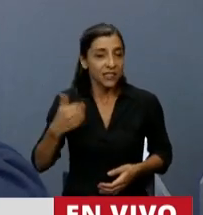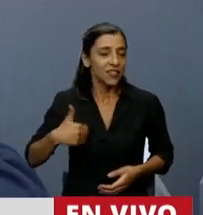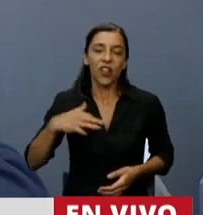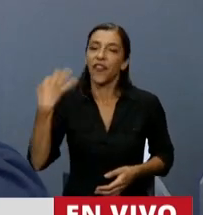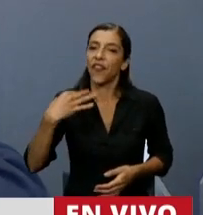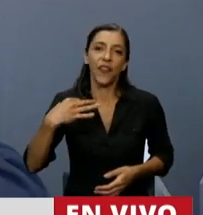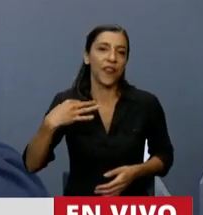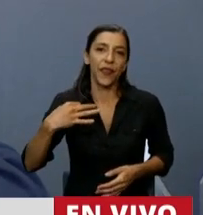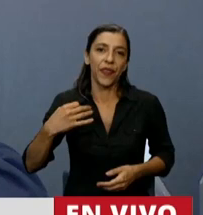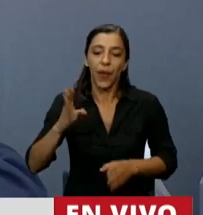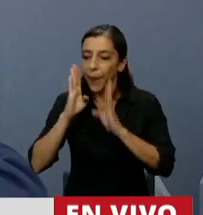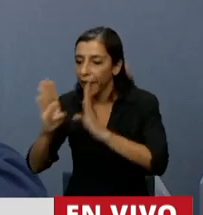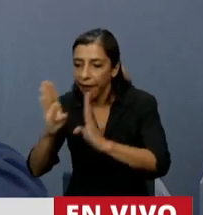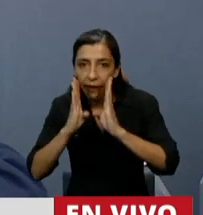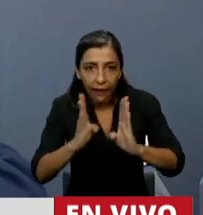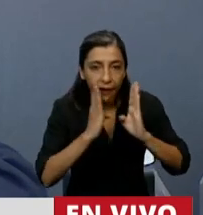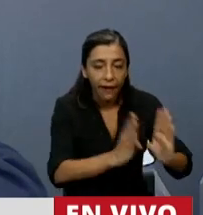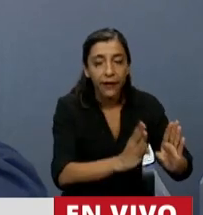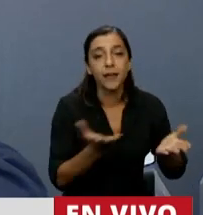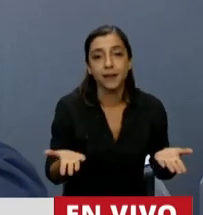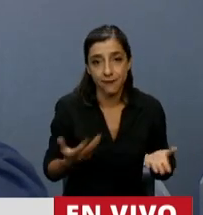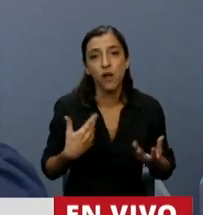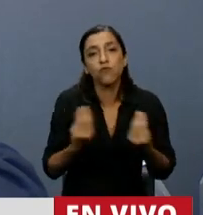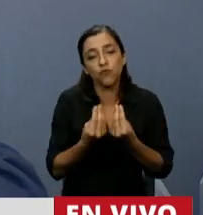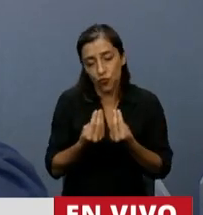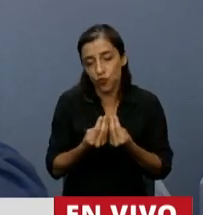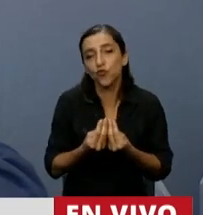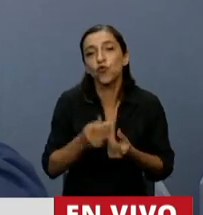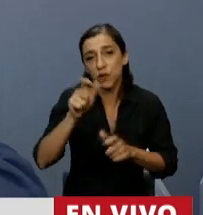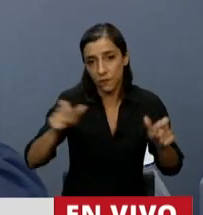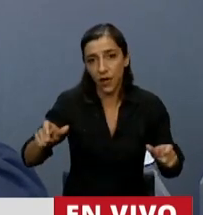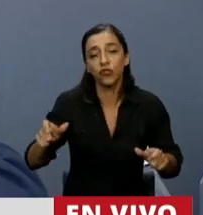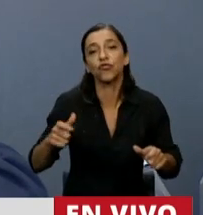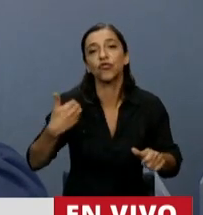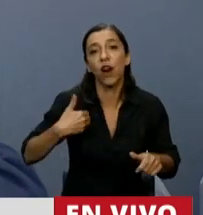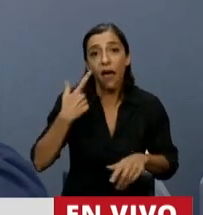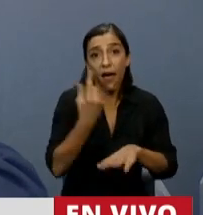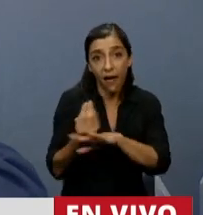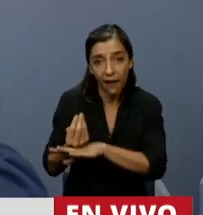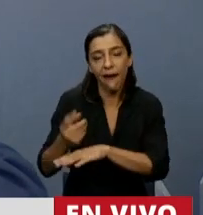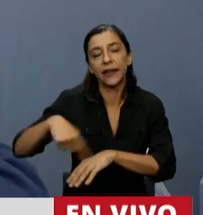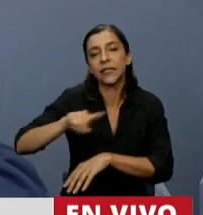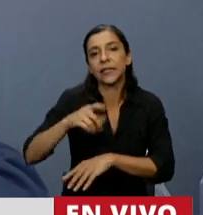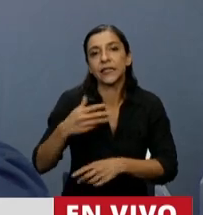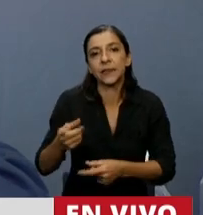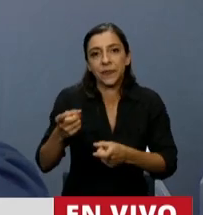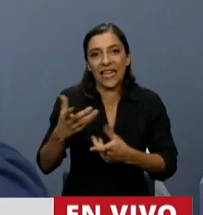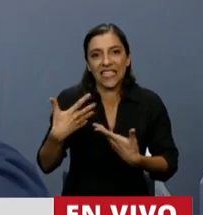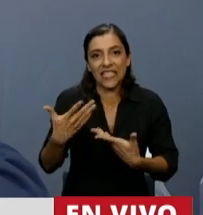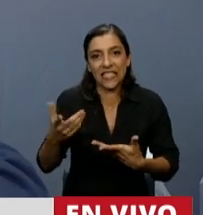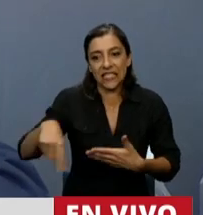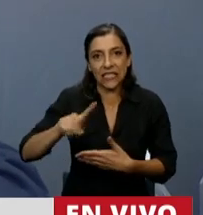muchos de los grandes problemas que tienen hoy los argentinos, y eso no hace de que no sea el momento para tratar la ley.